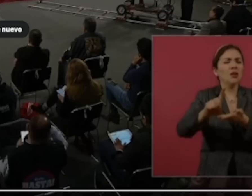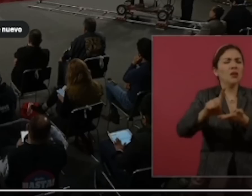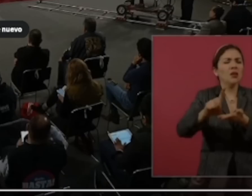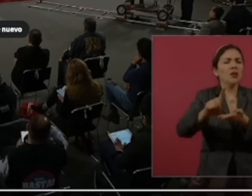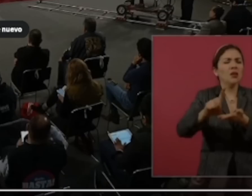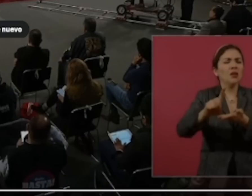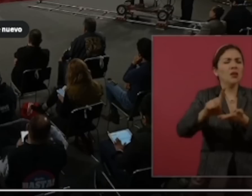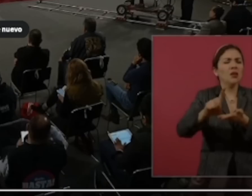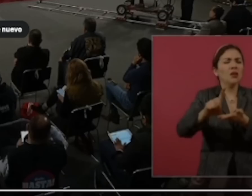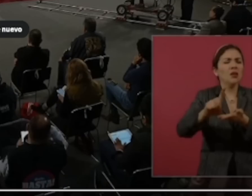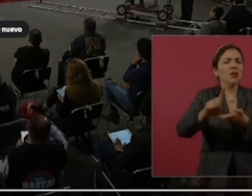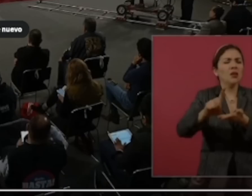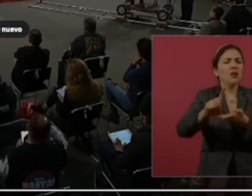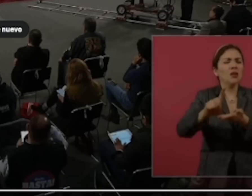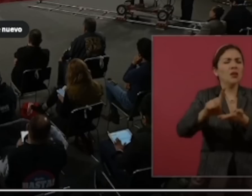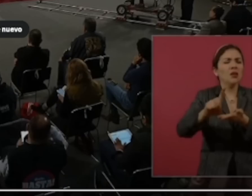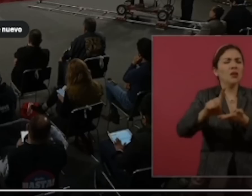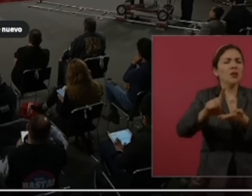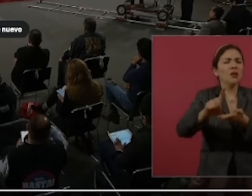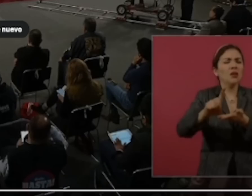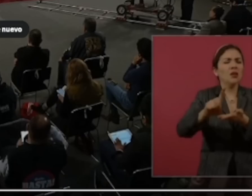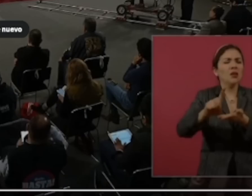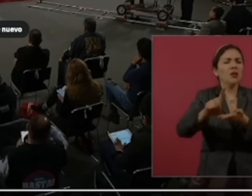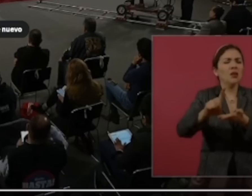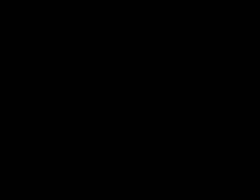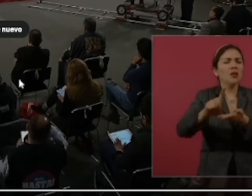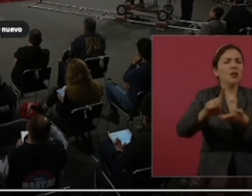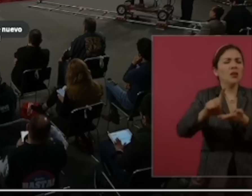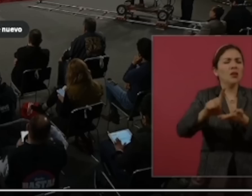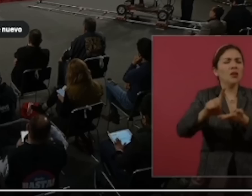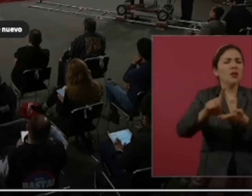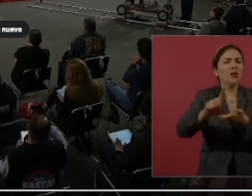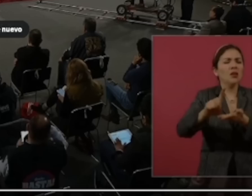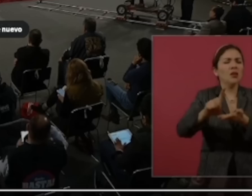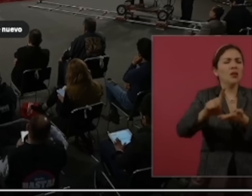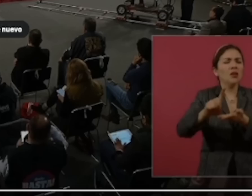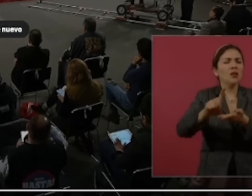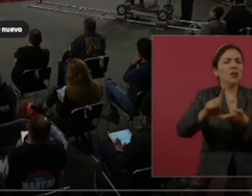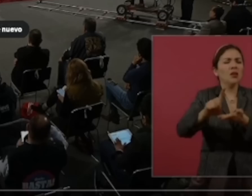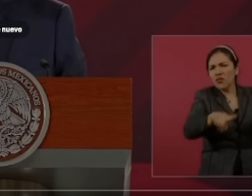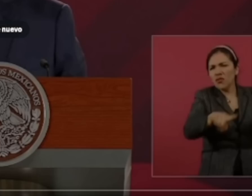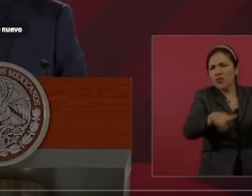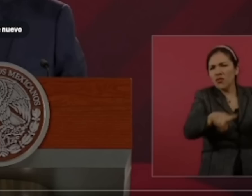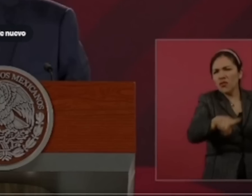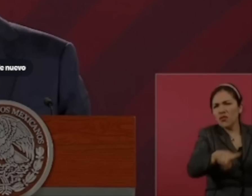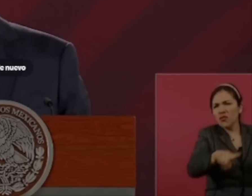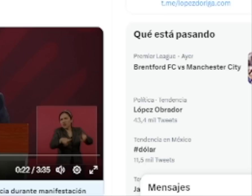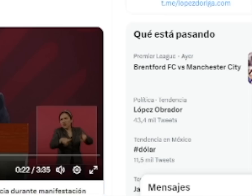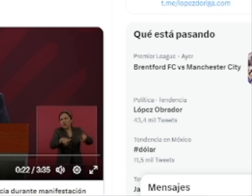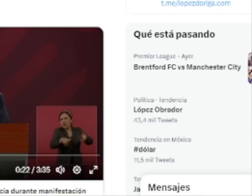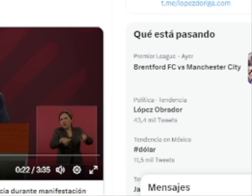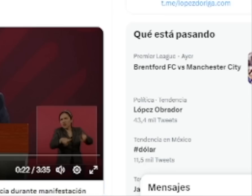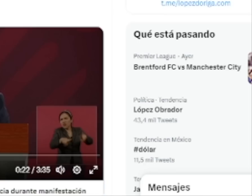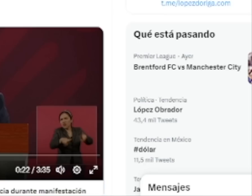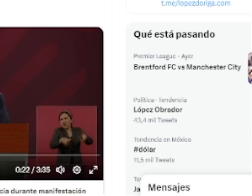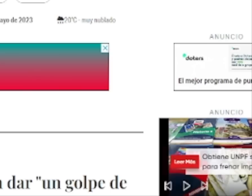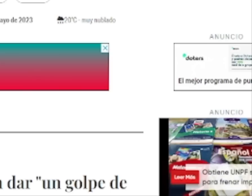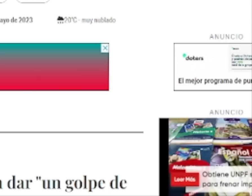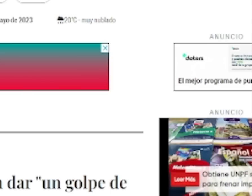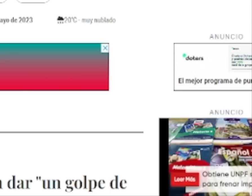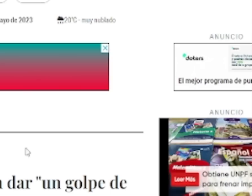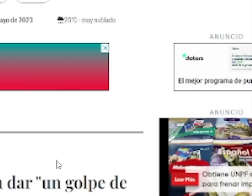ahí está, familia, lo que dijo el presidente López Obrador. Todos tienen el derecho a manifestarse, pero estos señores no